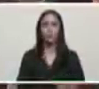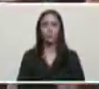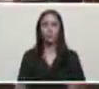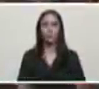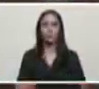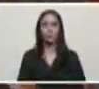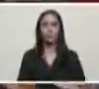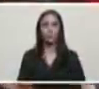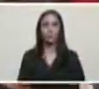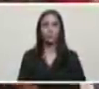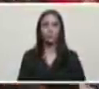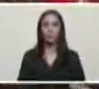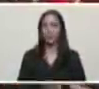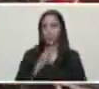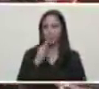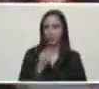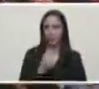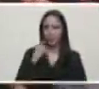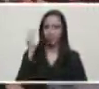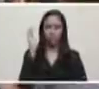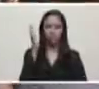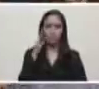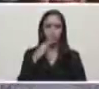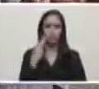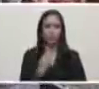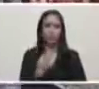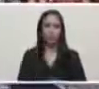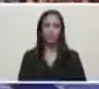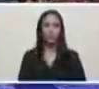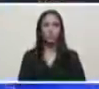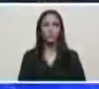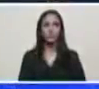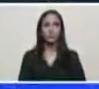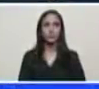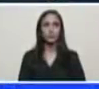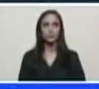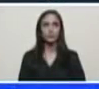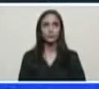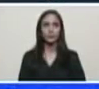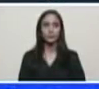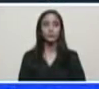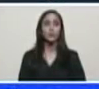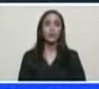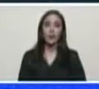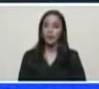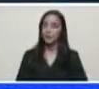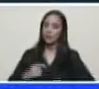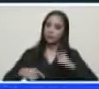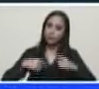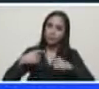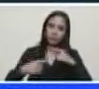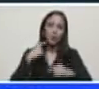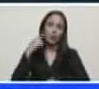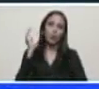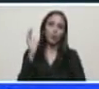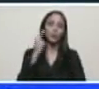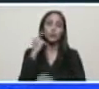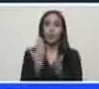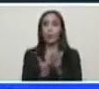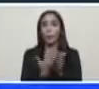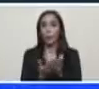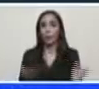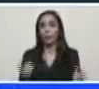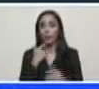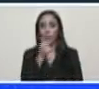primero perente del Congreso y Y así vamos a hacer con los congresos una propuesta que le hago a